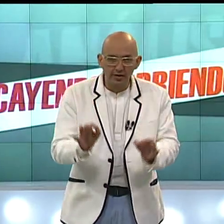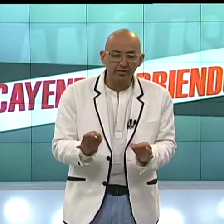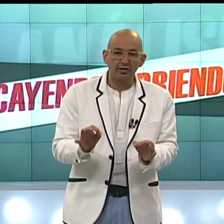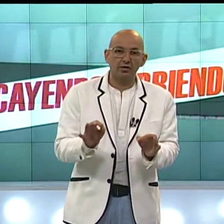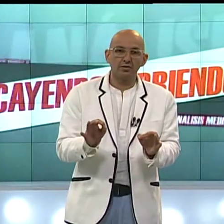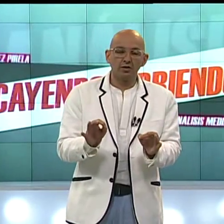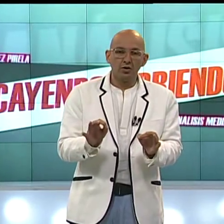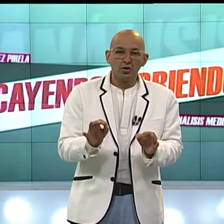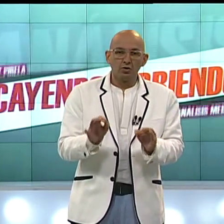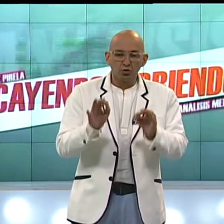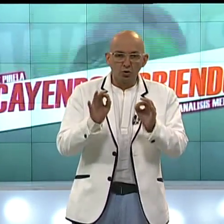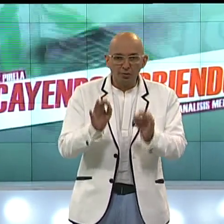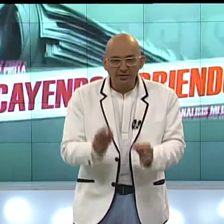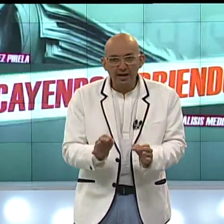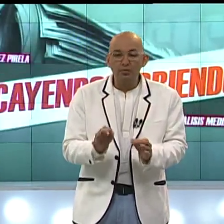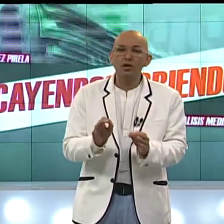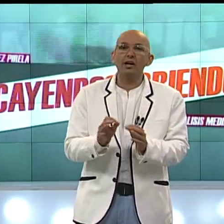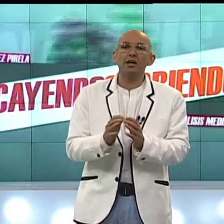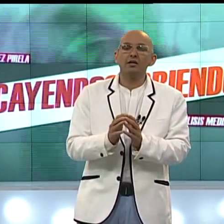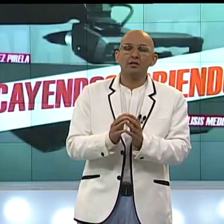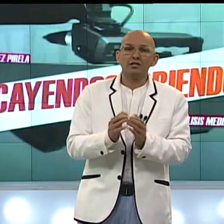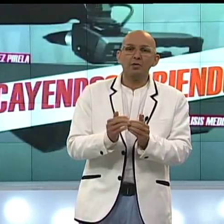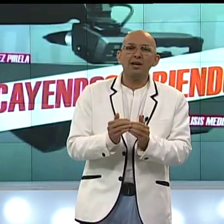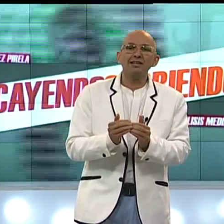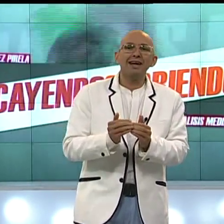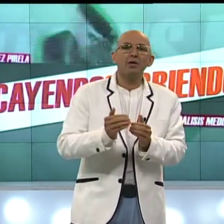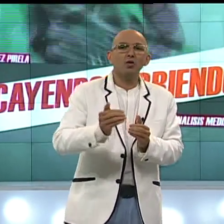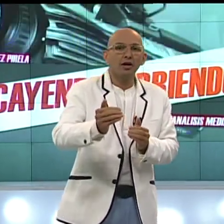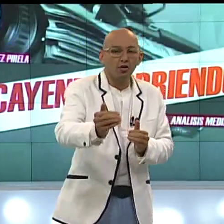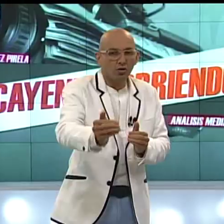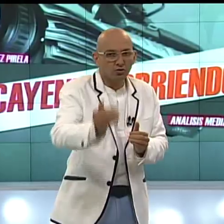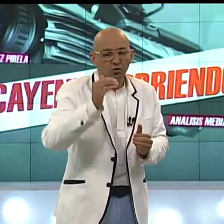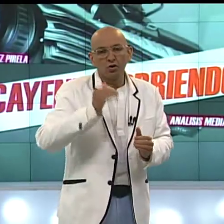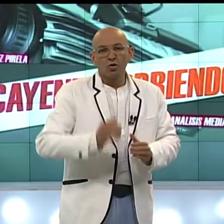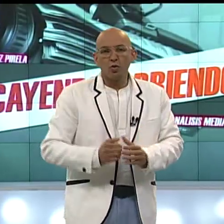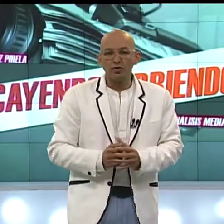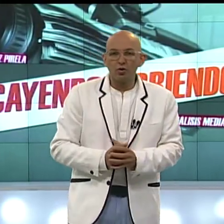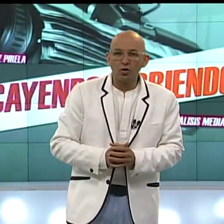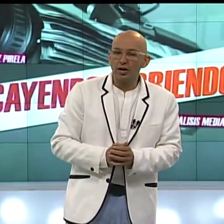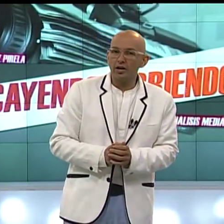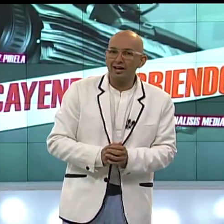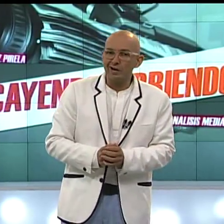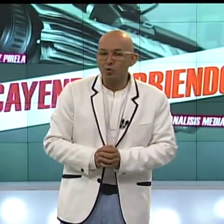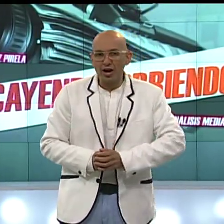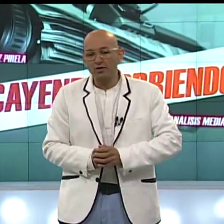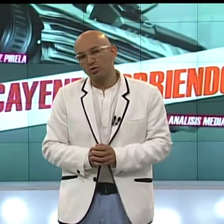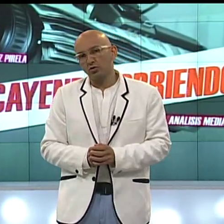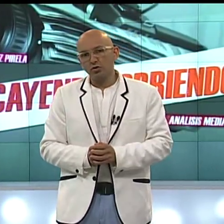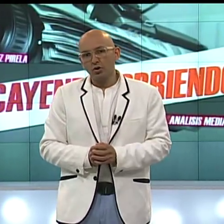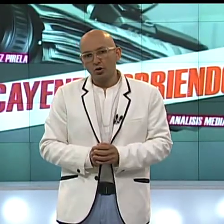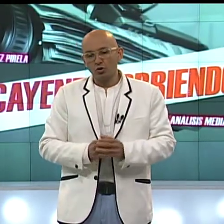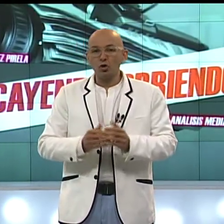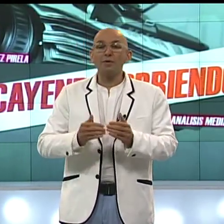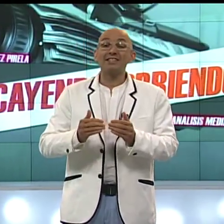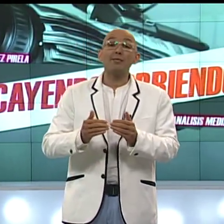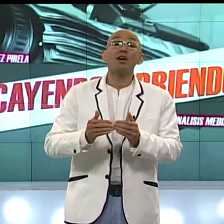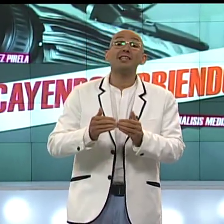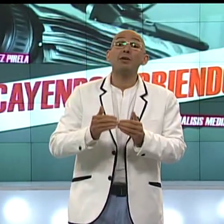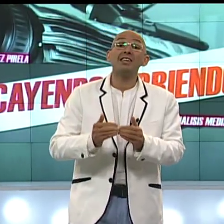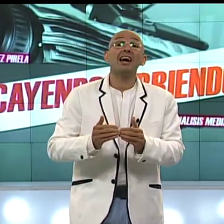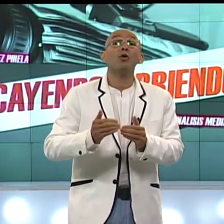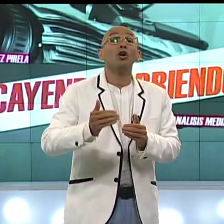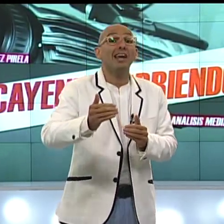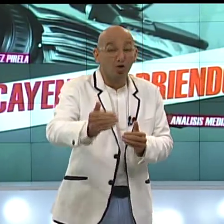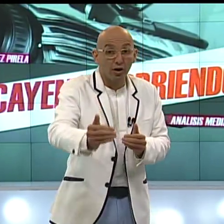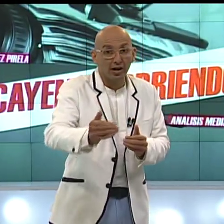sin precedentes. Nosotros pensamos que se había llegado lejos cuando el Carmonazo. Nosotros